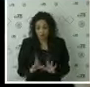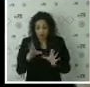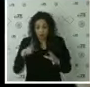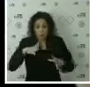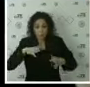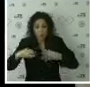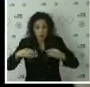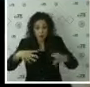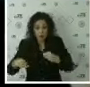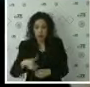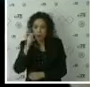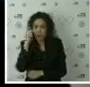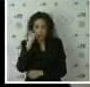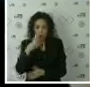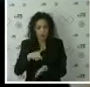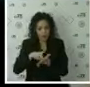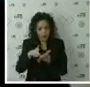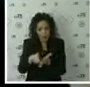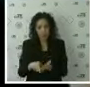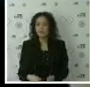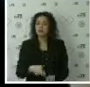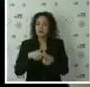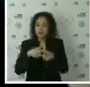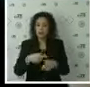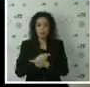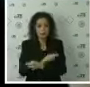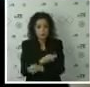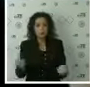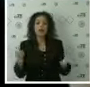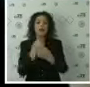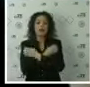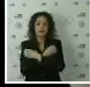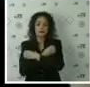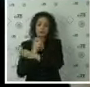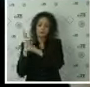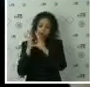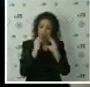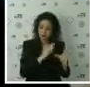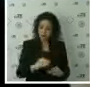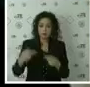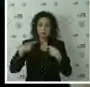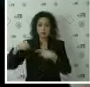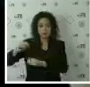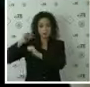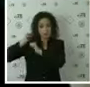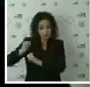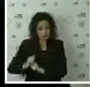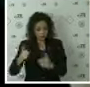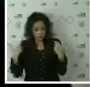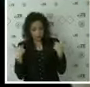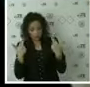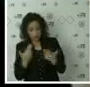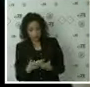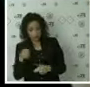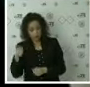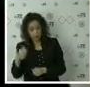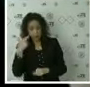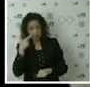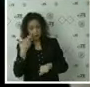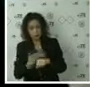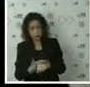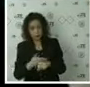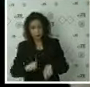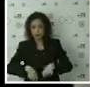es un derecho mantener la educación y, por supuesto, es a las autoridades educativas por medio de los docentes a quien corresponde garantizar